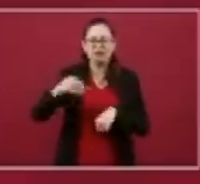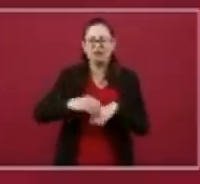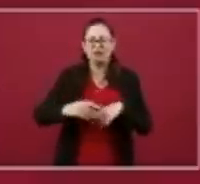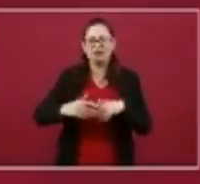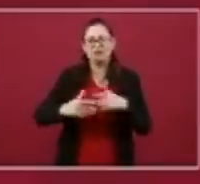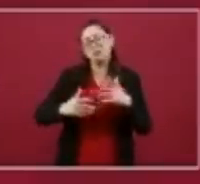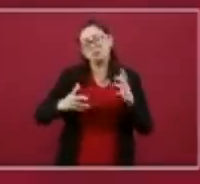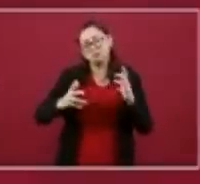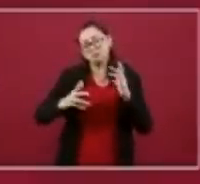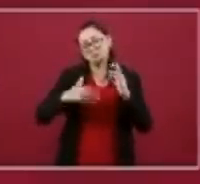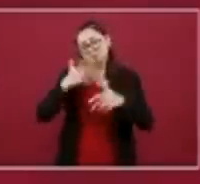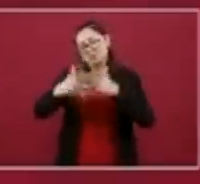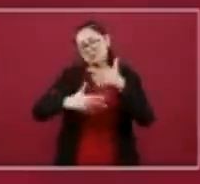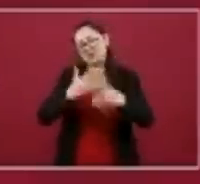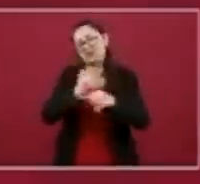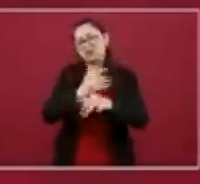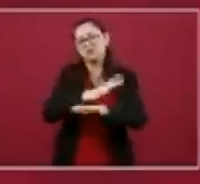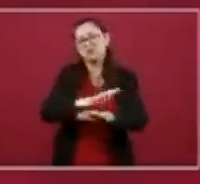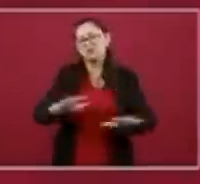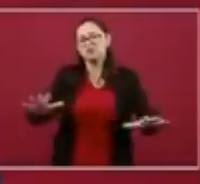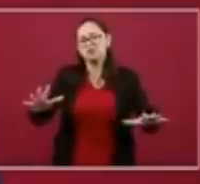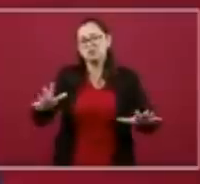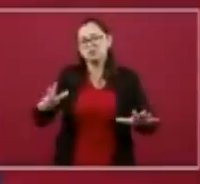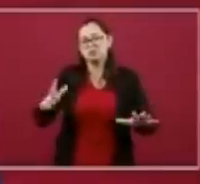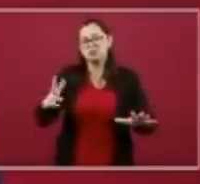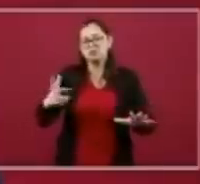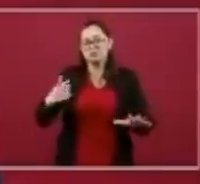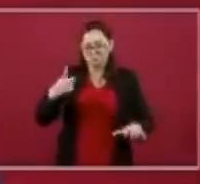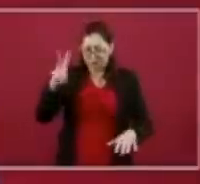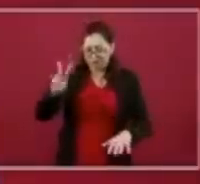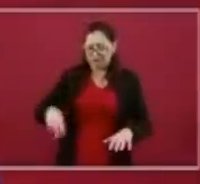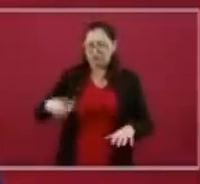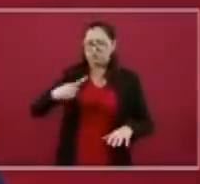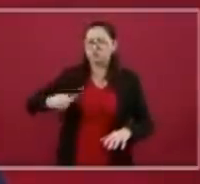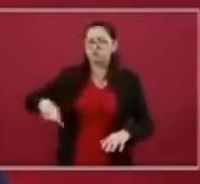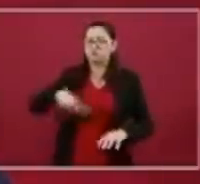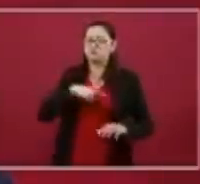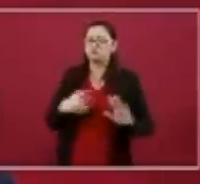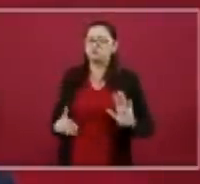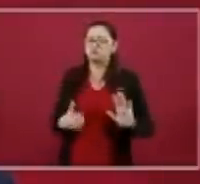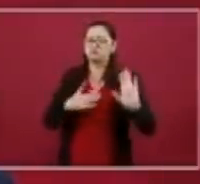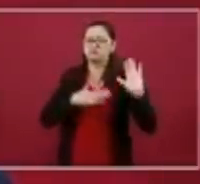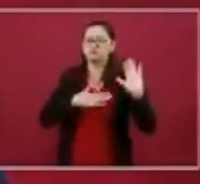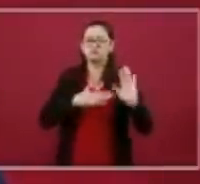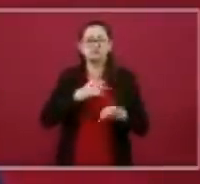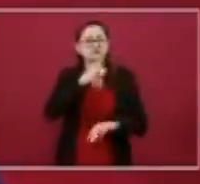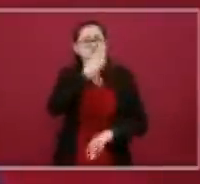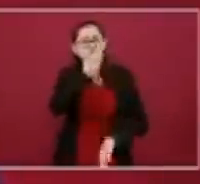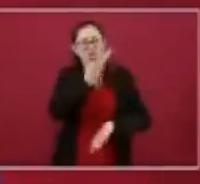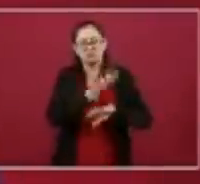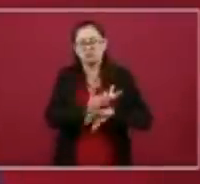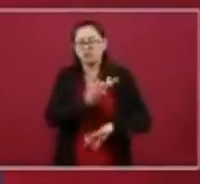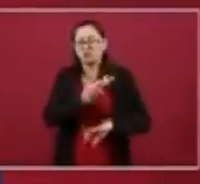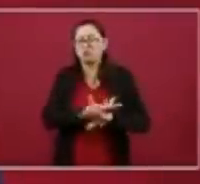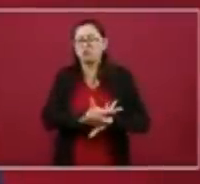se informe, que tenemos el compromiso del gobierno de Estados Unidos